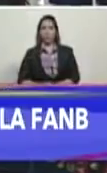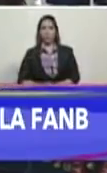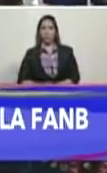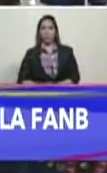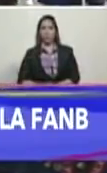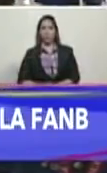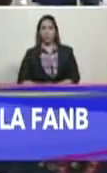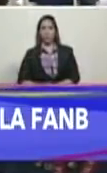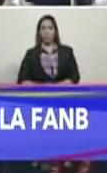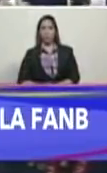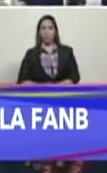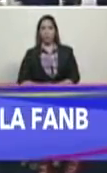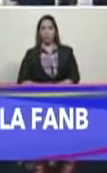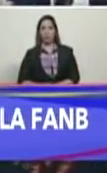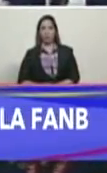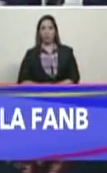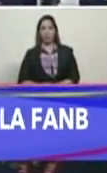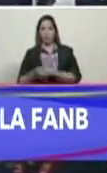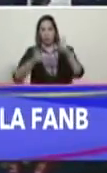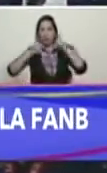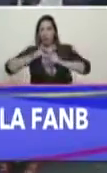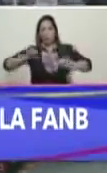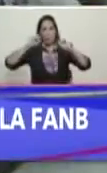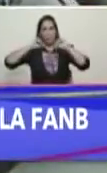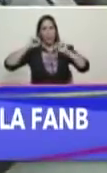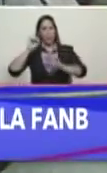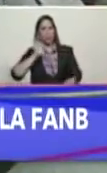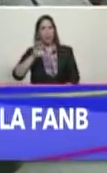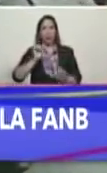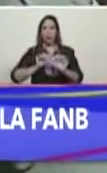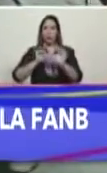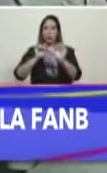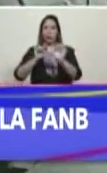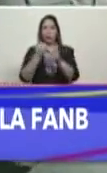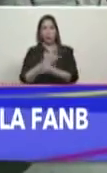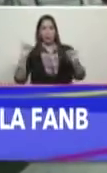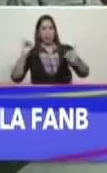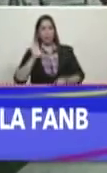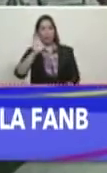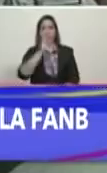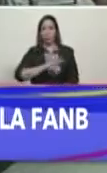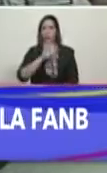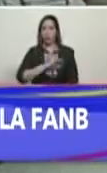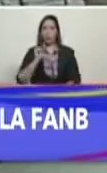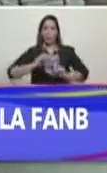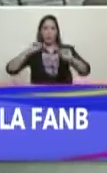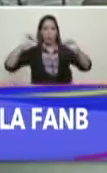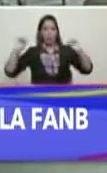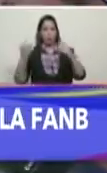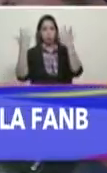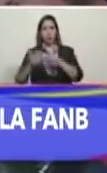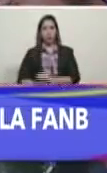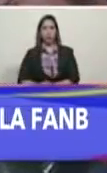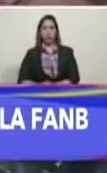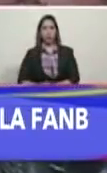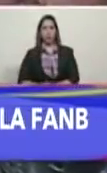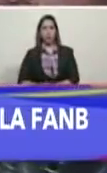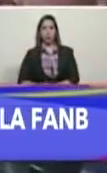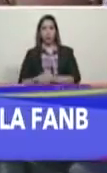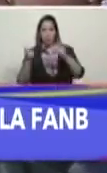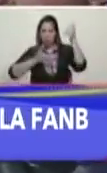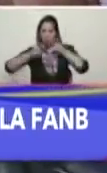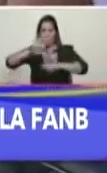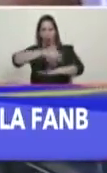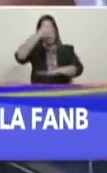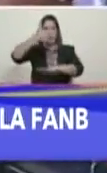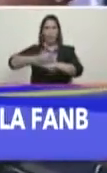¡Saludo! ¡Chávez vive! ¡La patria sigue! ¡Independencia y patria solista! ¡Viviremos y venceremos! ¡Mi comandante en